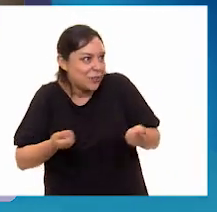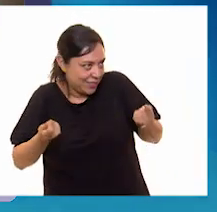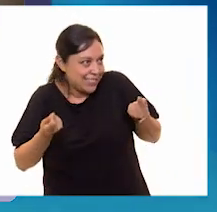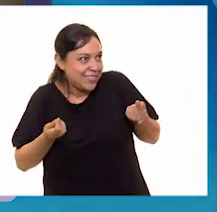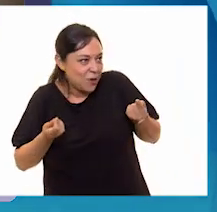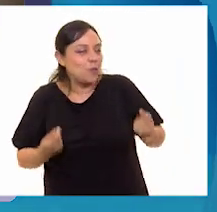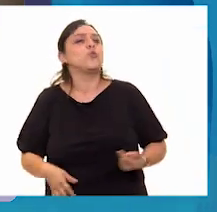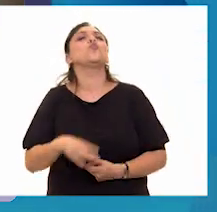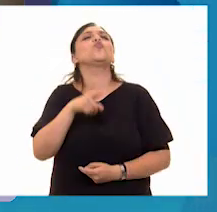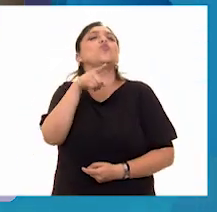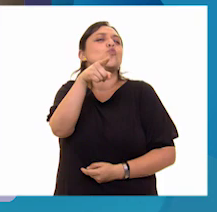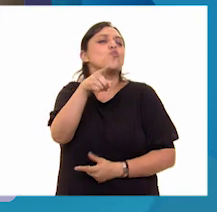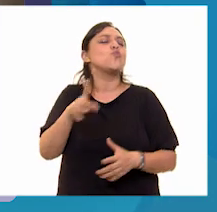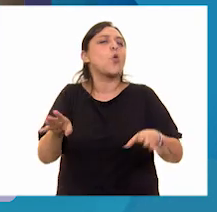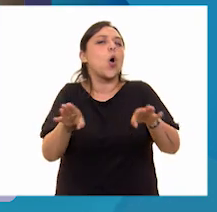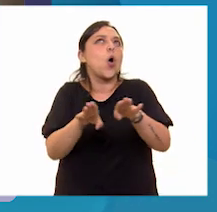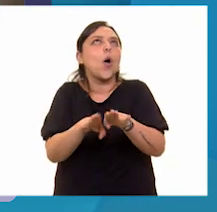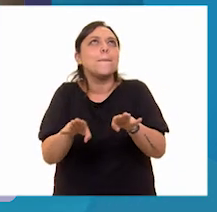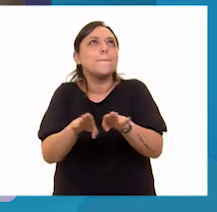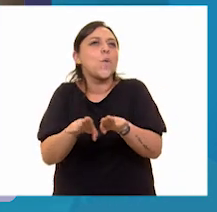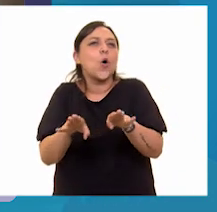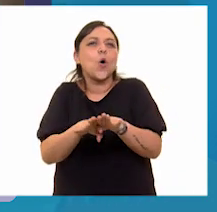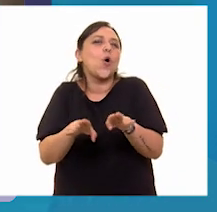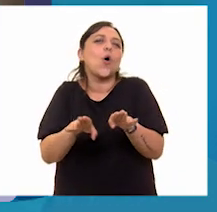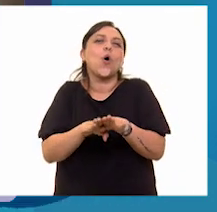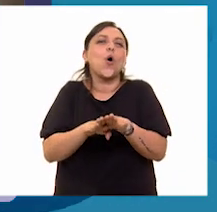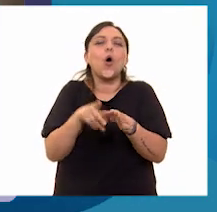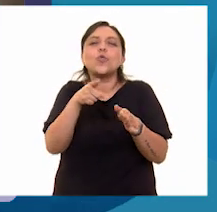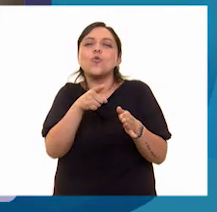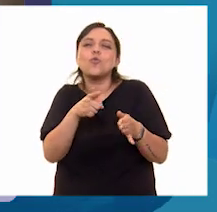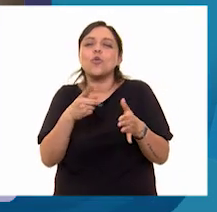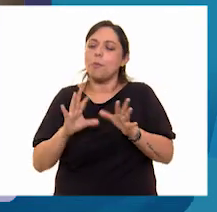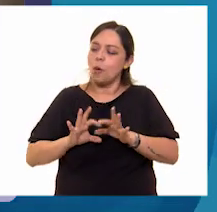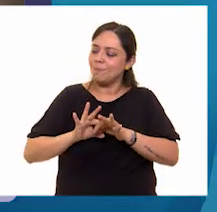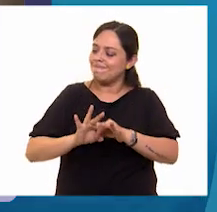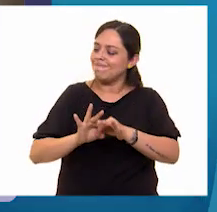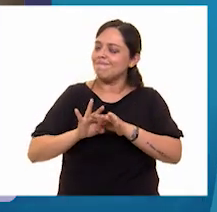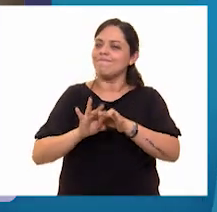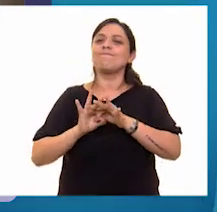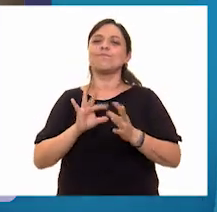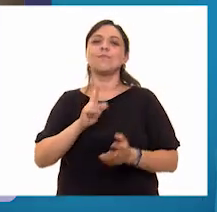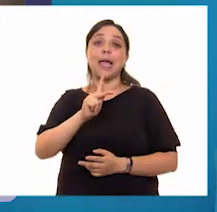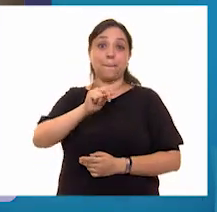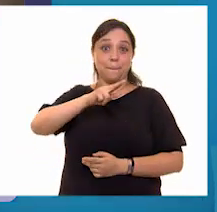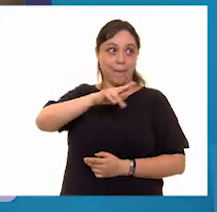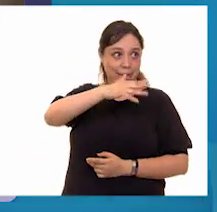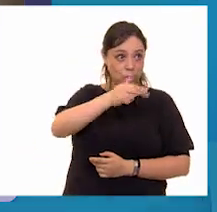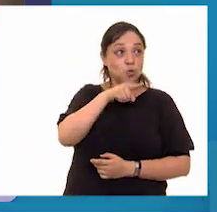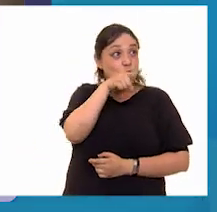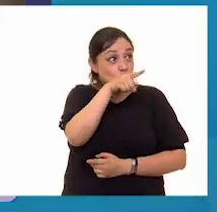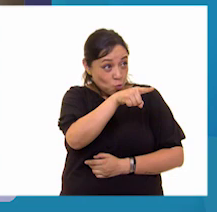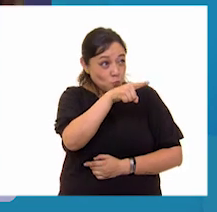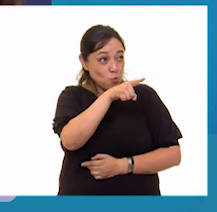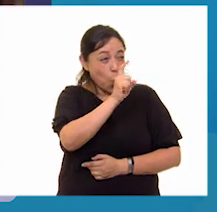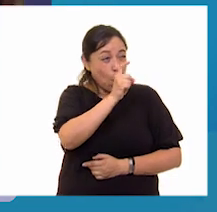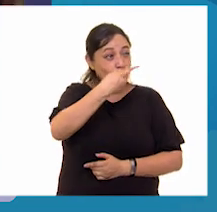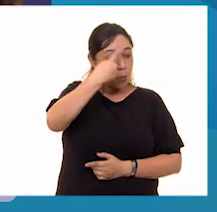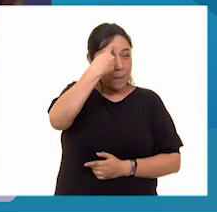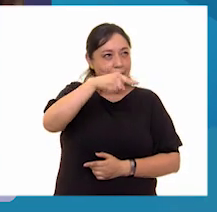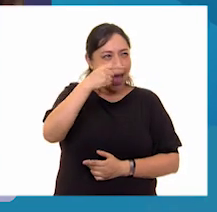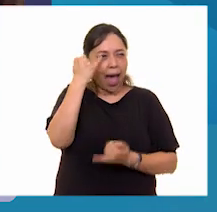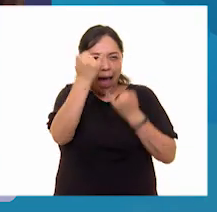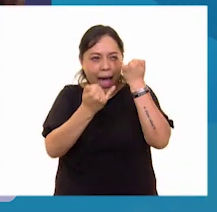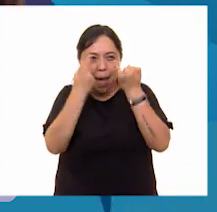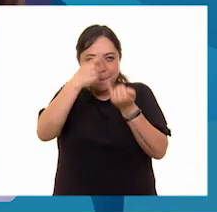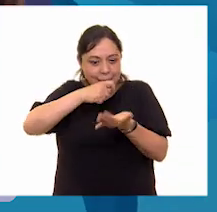¿Cómo haces? ¿Dónde está el truco de esta complicidad? ¿Pancho se vuelve niño otra vez cuando escribe para niños? Sí, yo creo